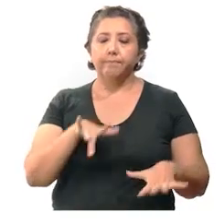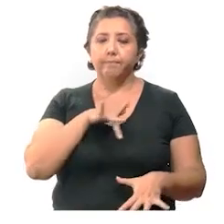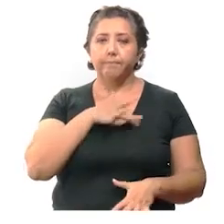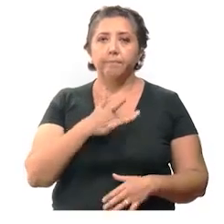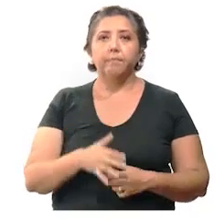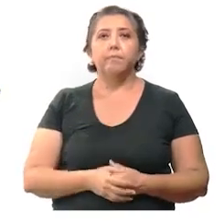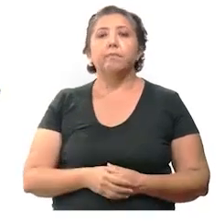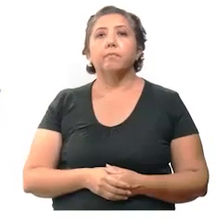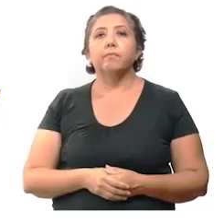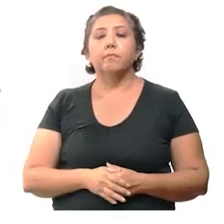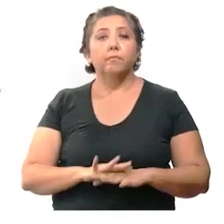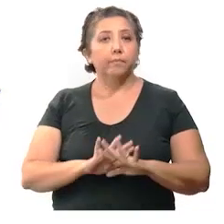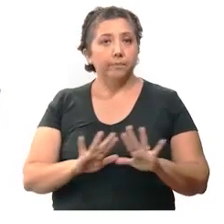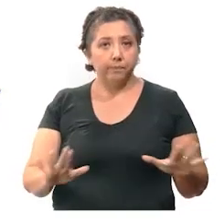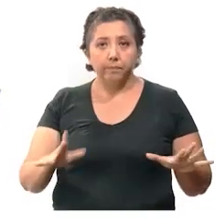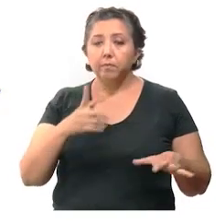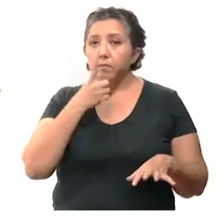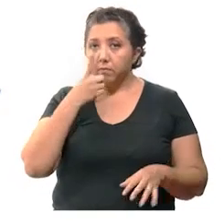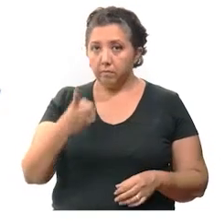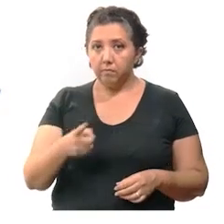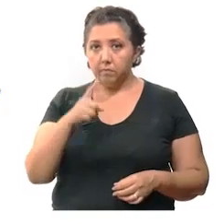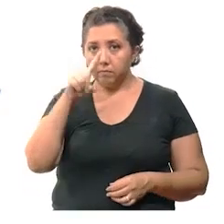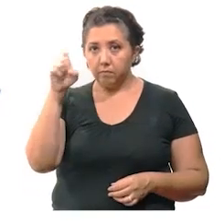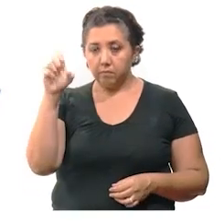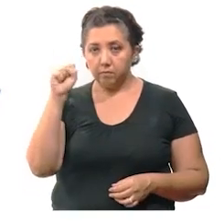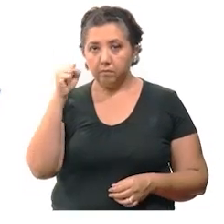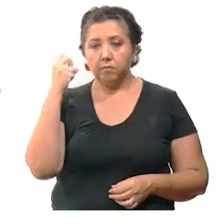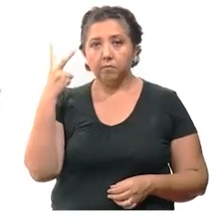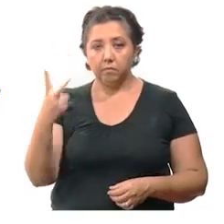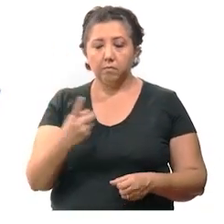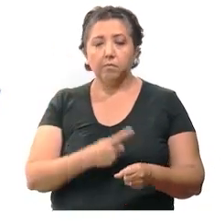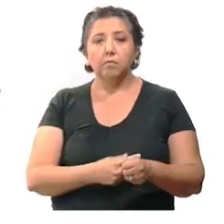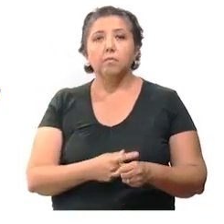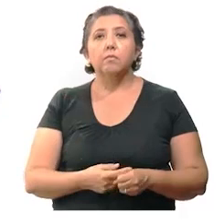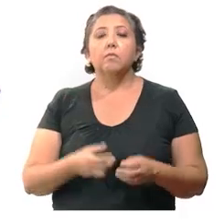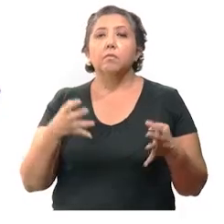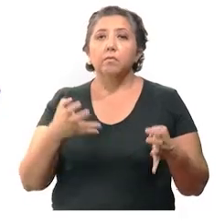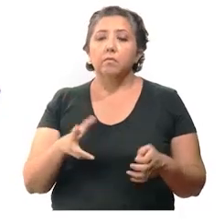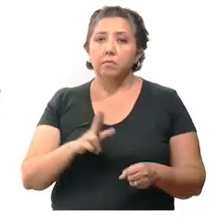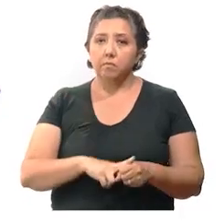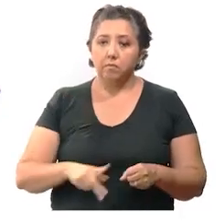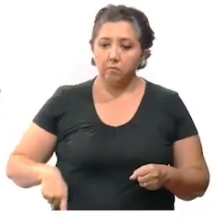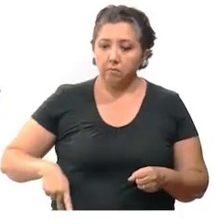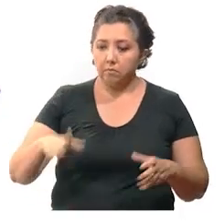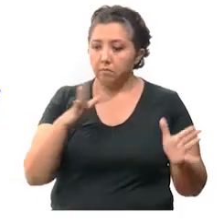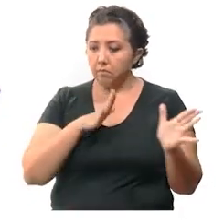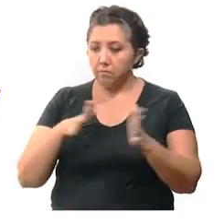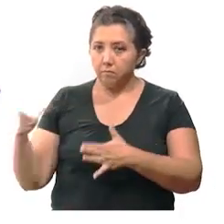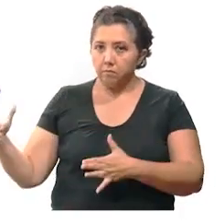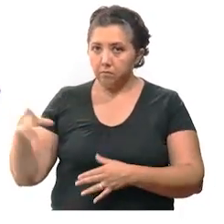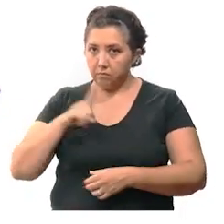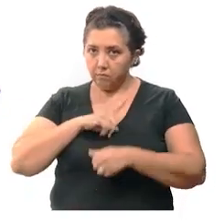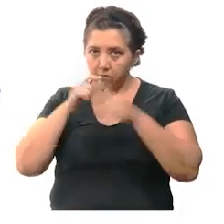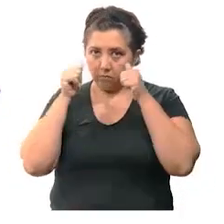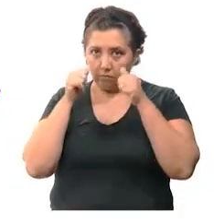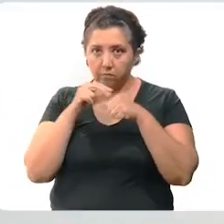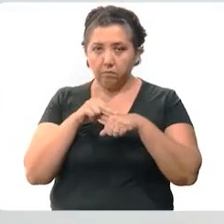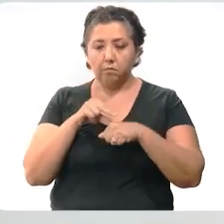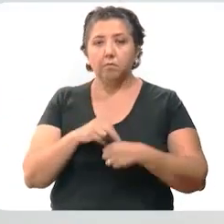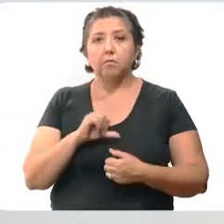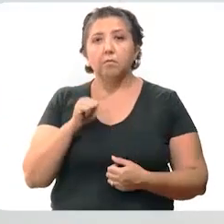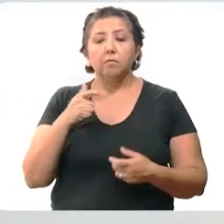Presentan síntomas leves. Como ya se mencionó, 162 de los casos positivos están en hospitales públicos y en aislamiento